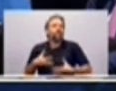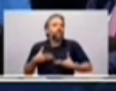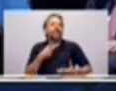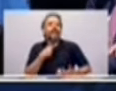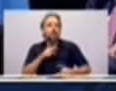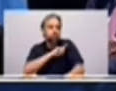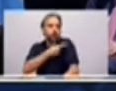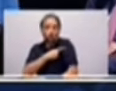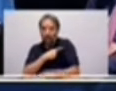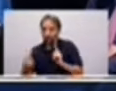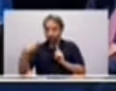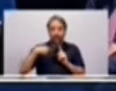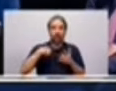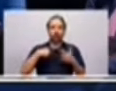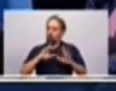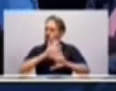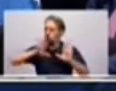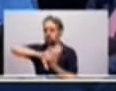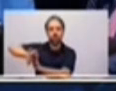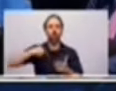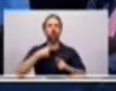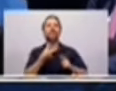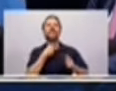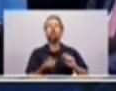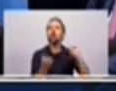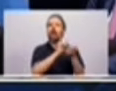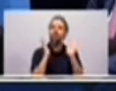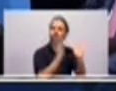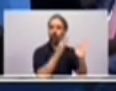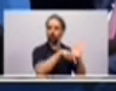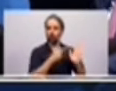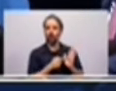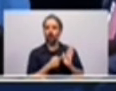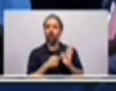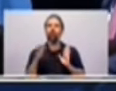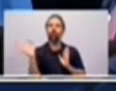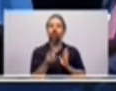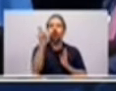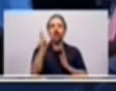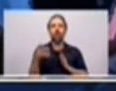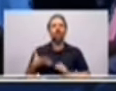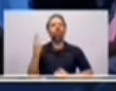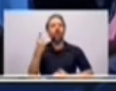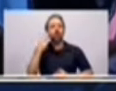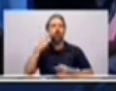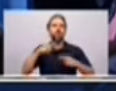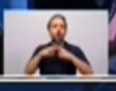que en este momento la ley ómnibus frena lo que es la movilidad jubilatoria? ¿Van a perder frente a la inflación? Dijo, esta fórmula no sirve, pero